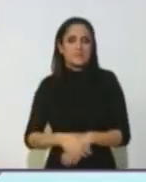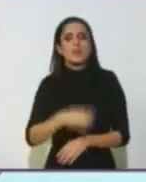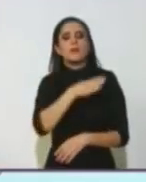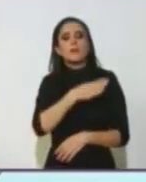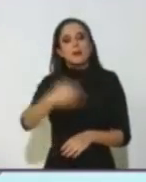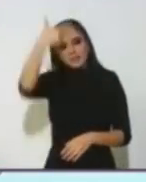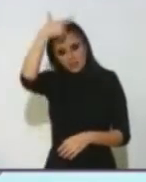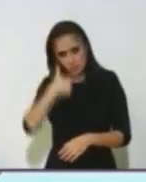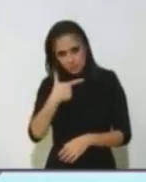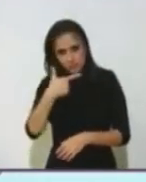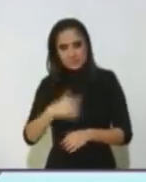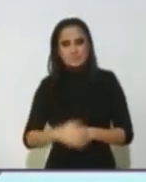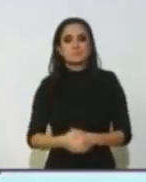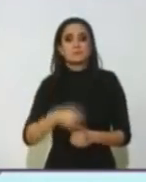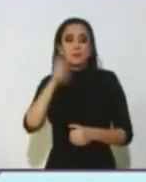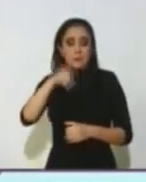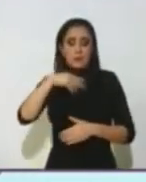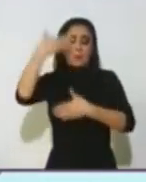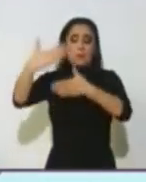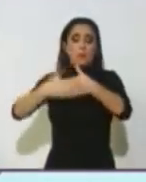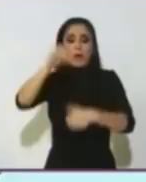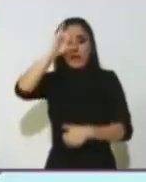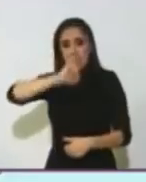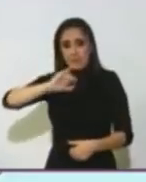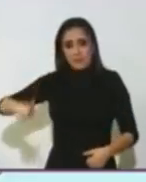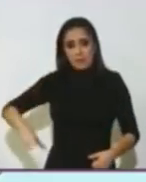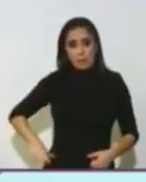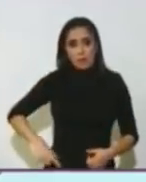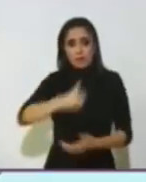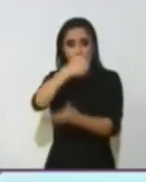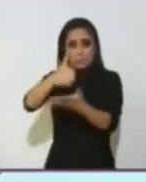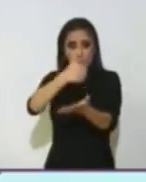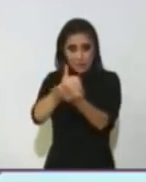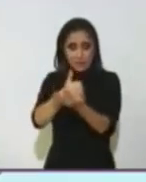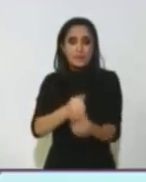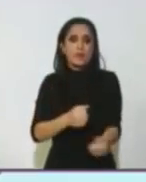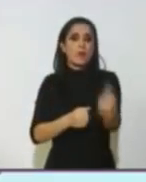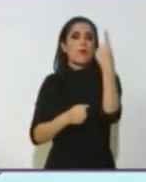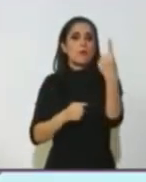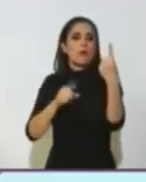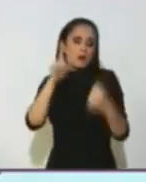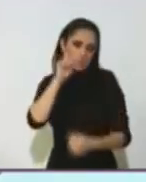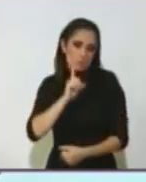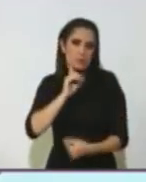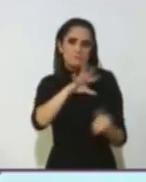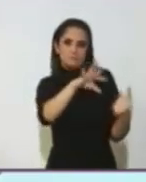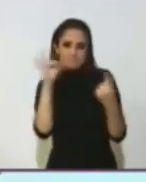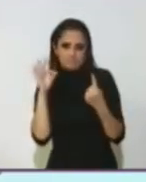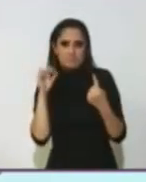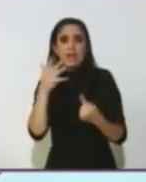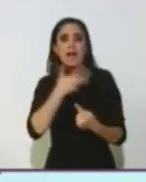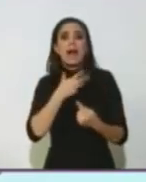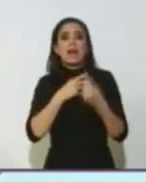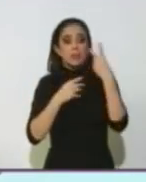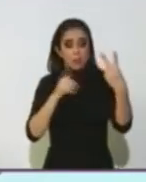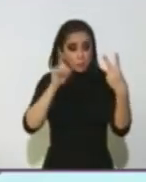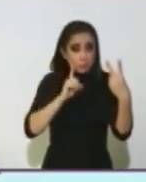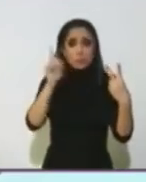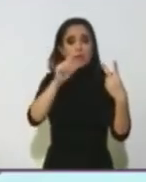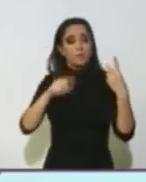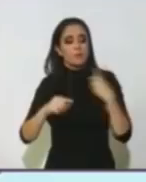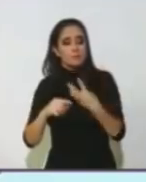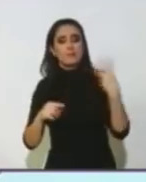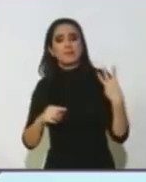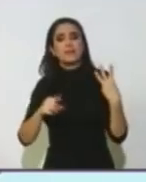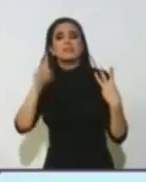no cabe duda que el próximo jefe de gobierno de esta ciudad será una mujer y tú no tienes dos sino tres opciones para elegir